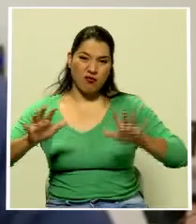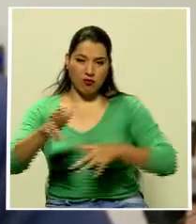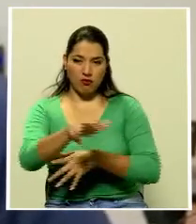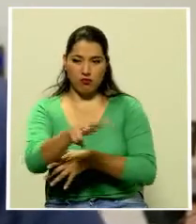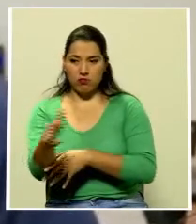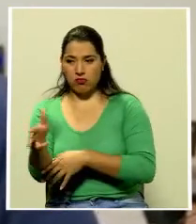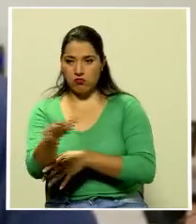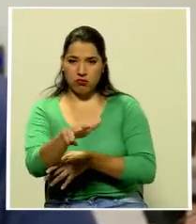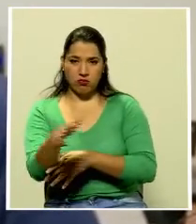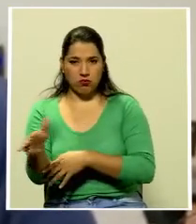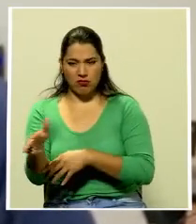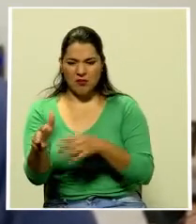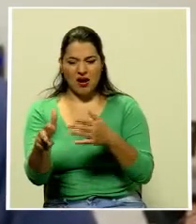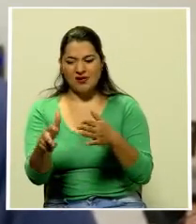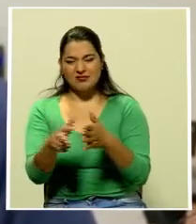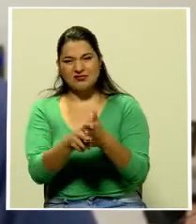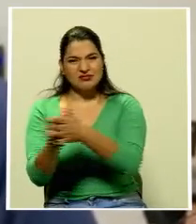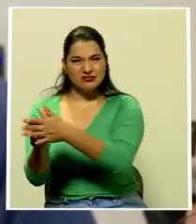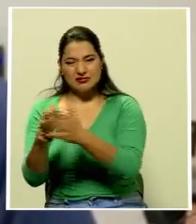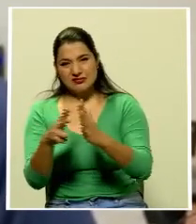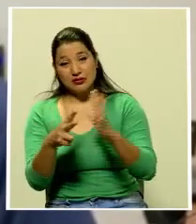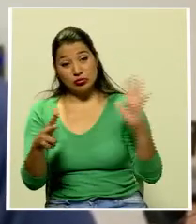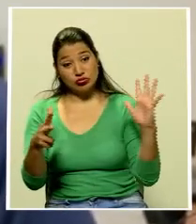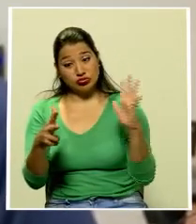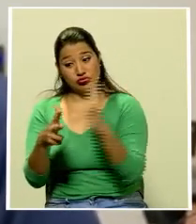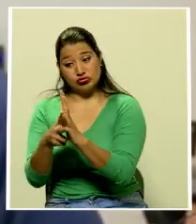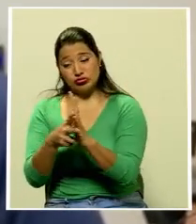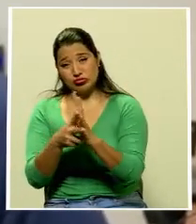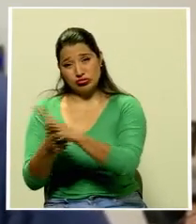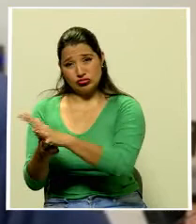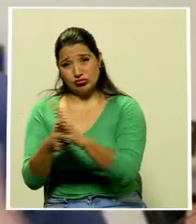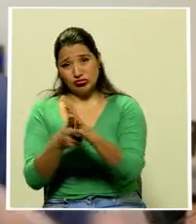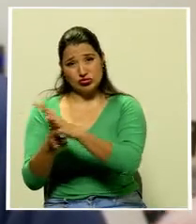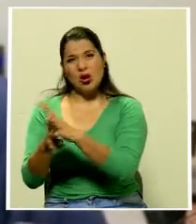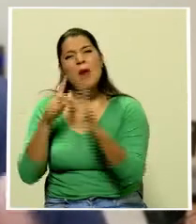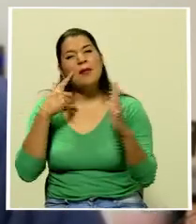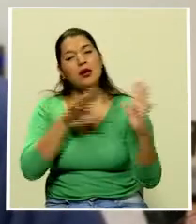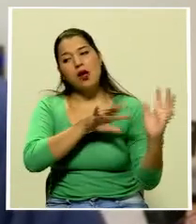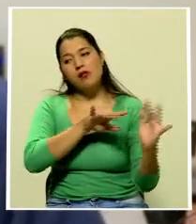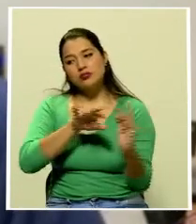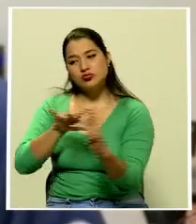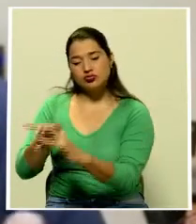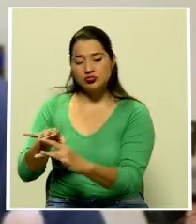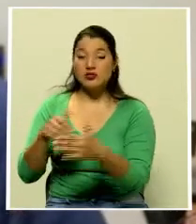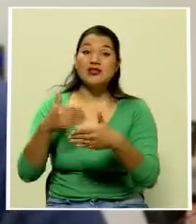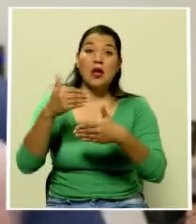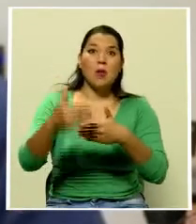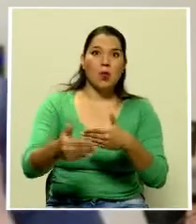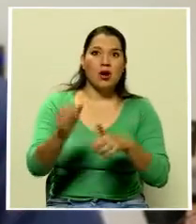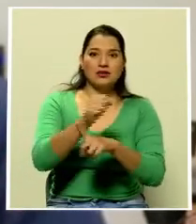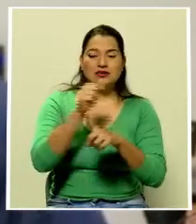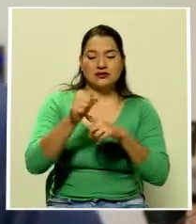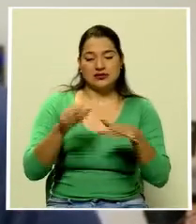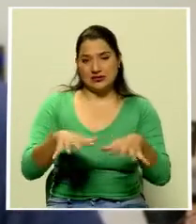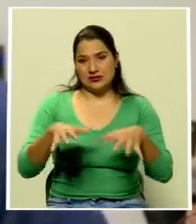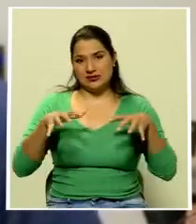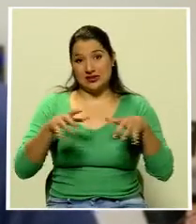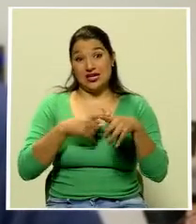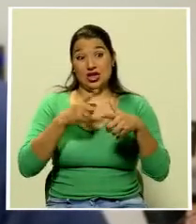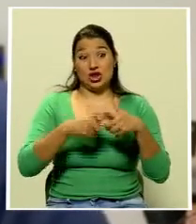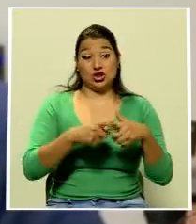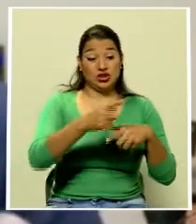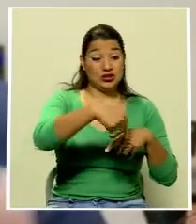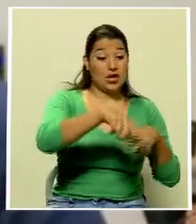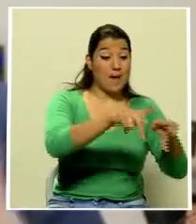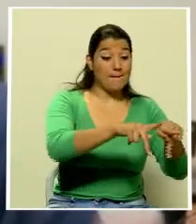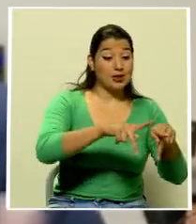para meter vehículos que ellos traían en la caravana. La situación se puso más tensa, hubo ya un enfrentamiento con la